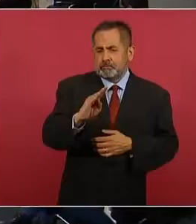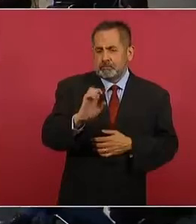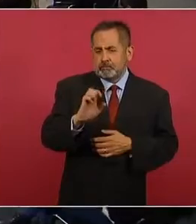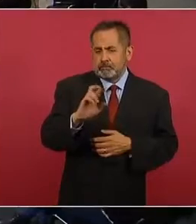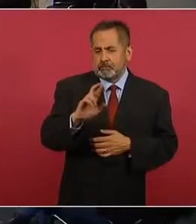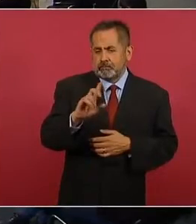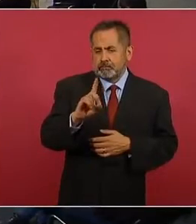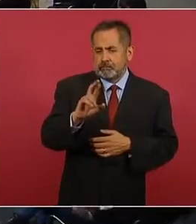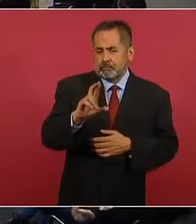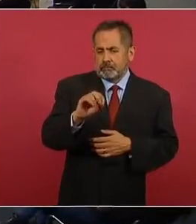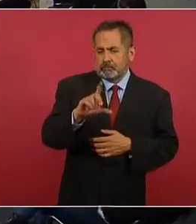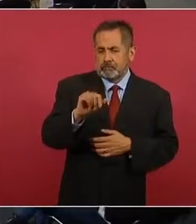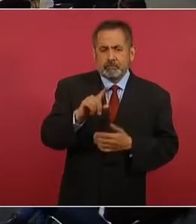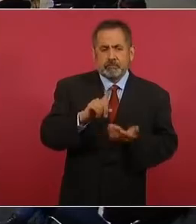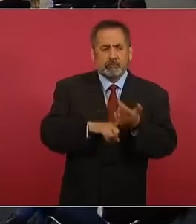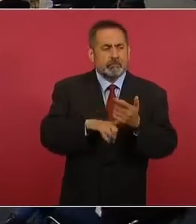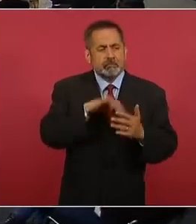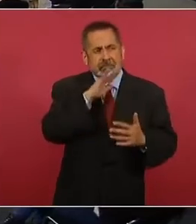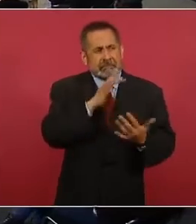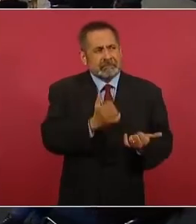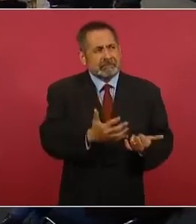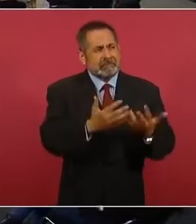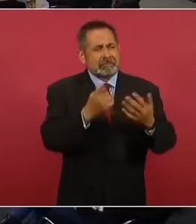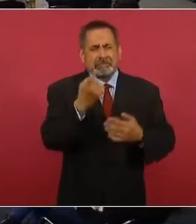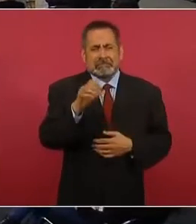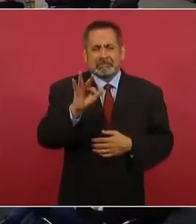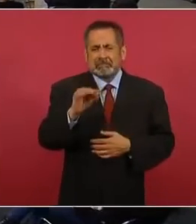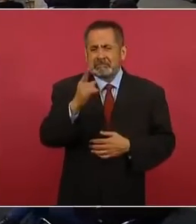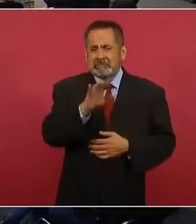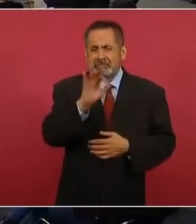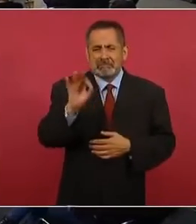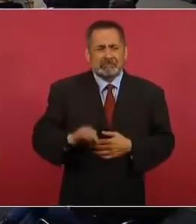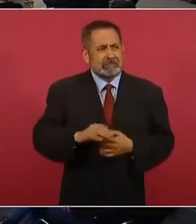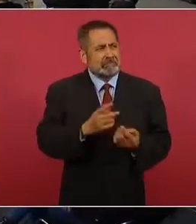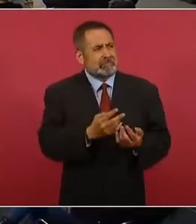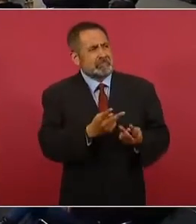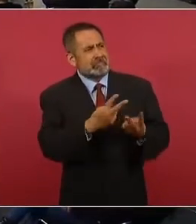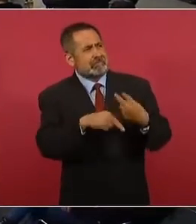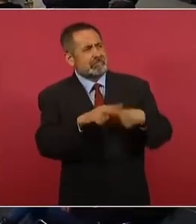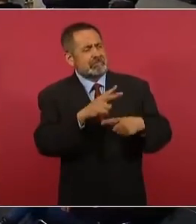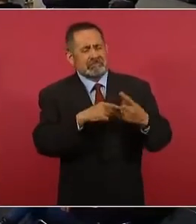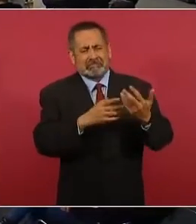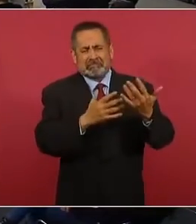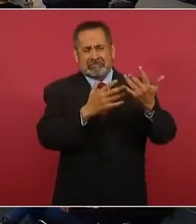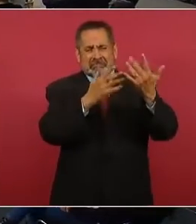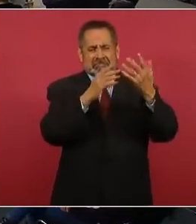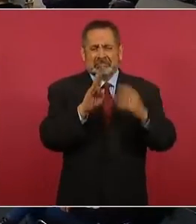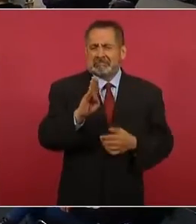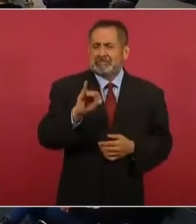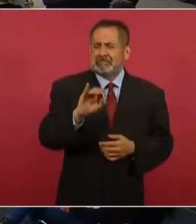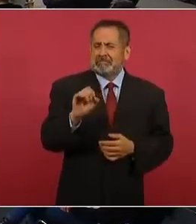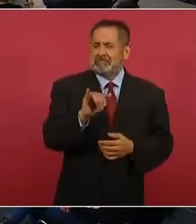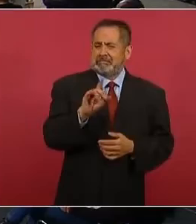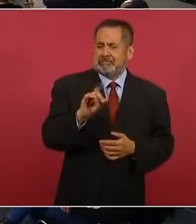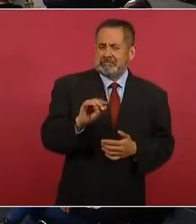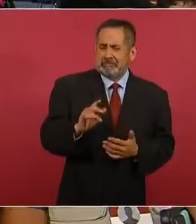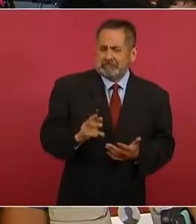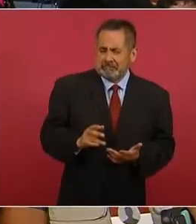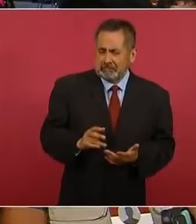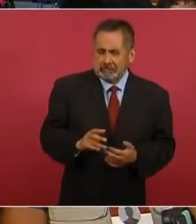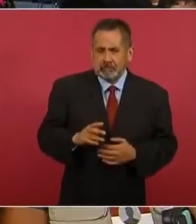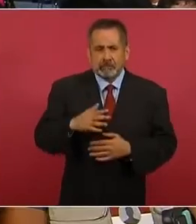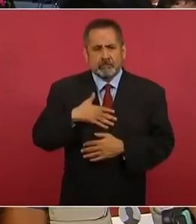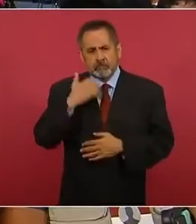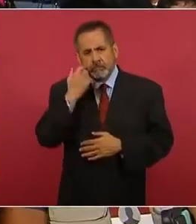contaminan más en un 141% en dióxido de nitrógeno. Entonces, yo quisiera